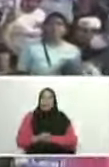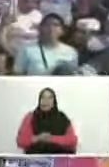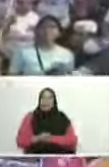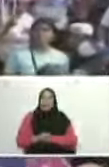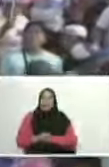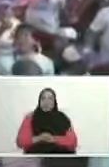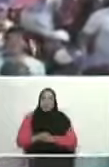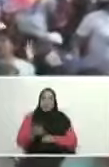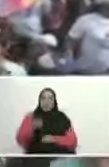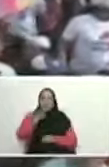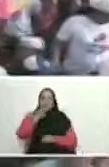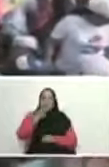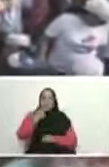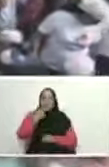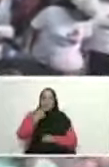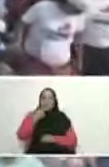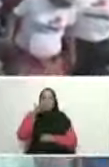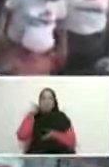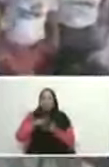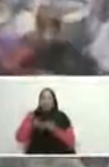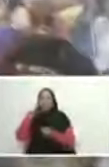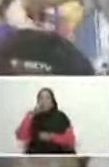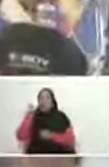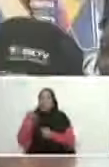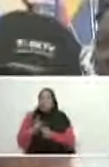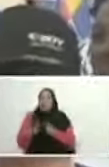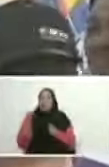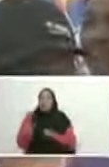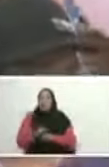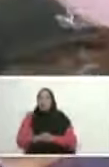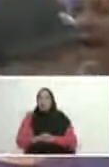desde Barcelona, desde la Plaza Libertador,